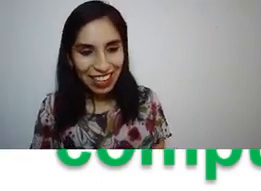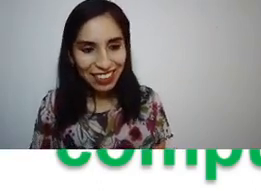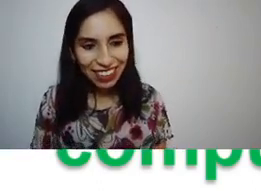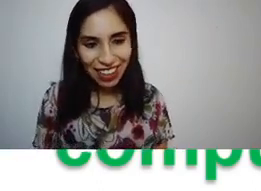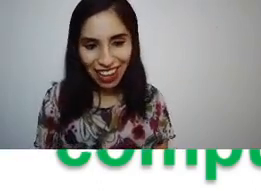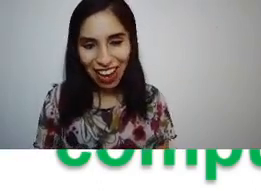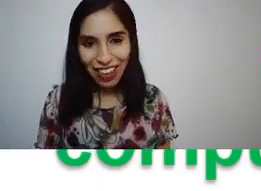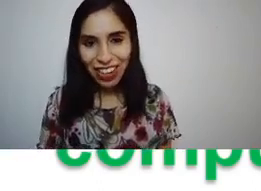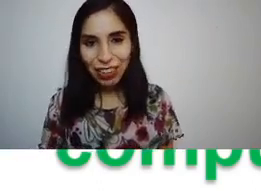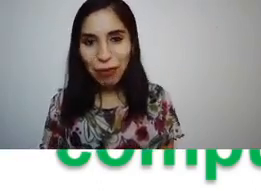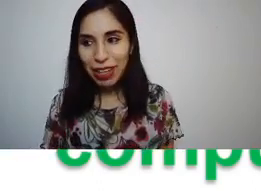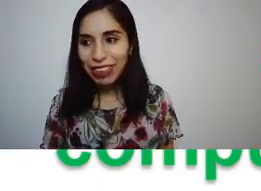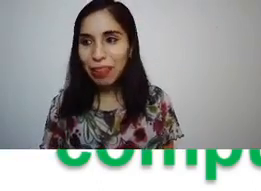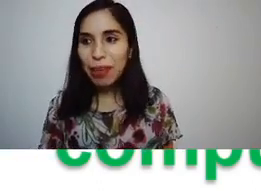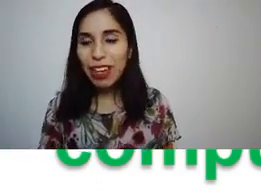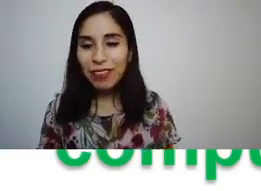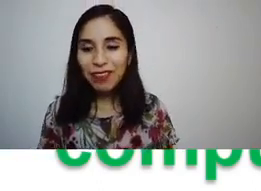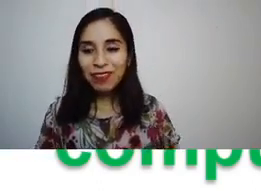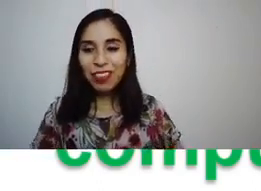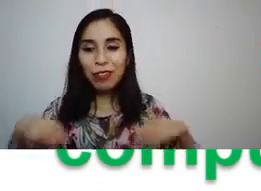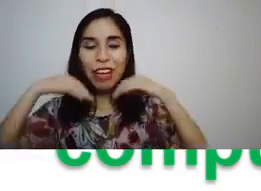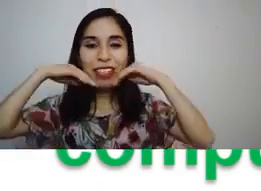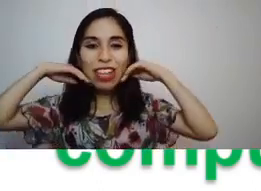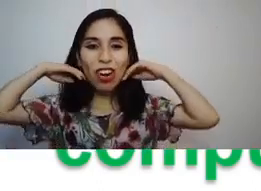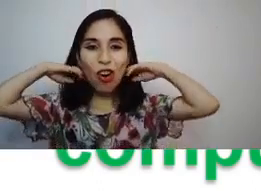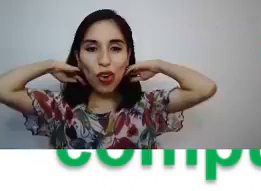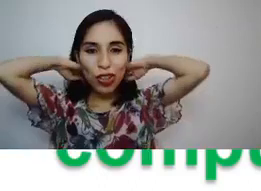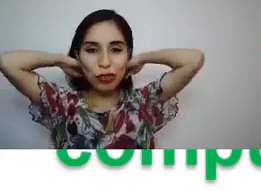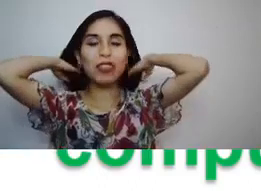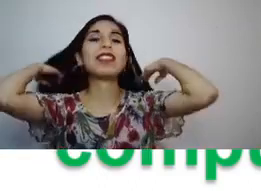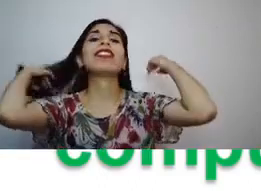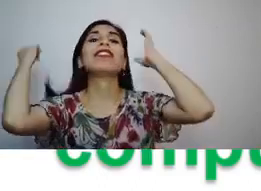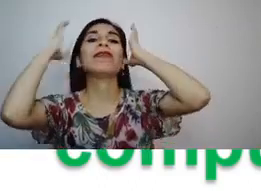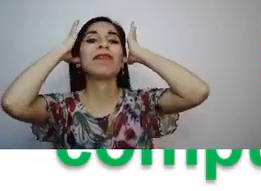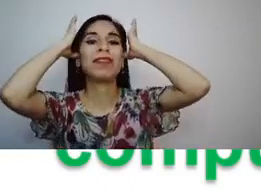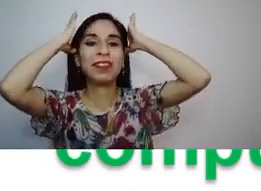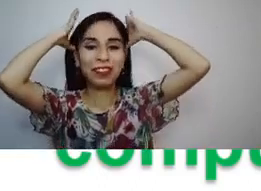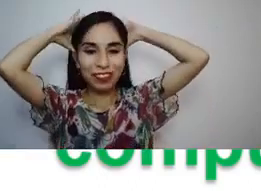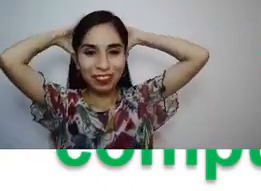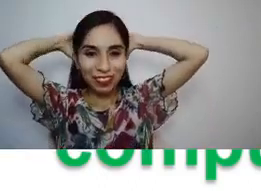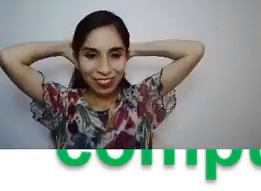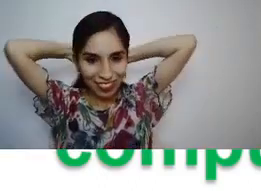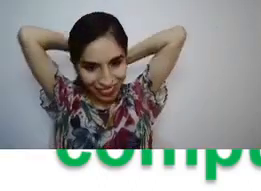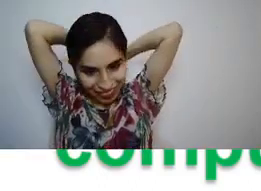excelente a ver comenten me fácil o difícil